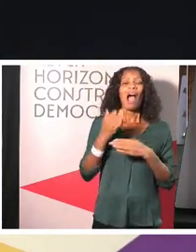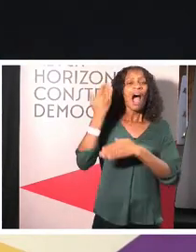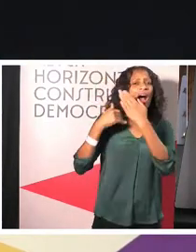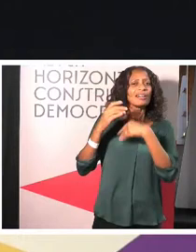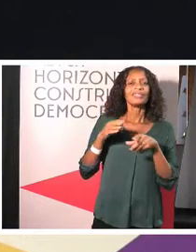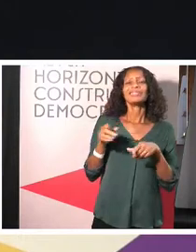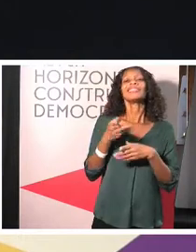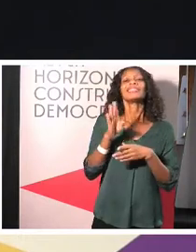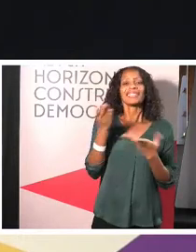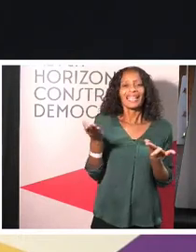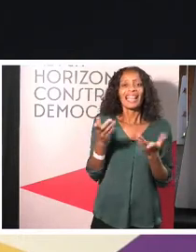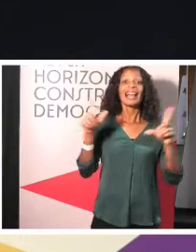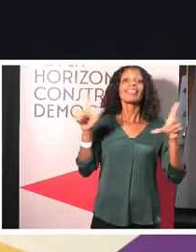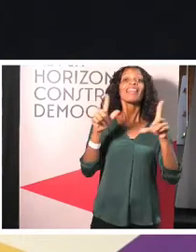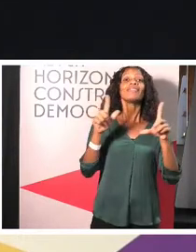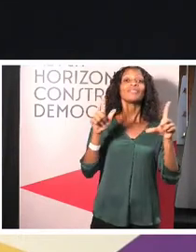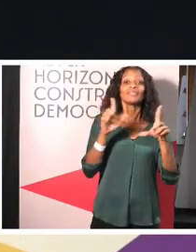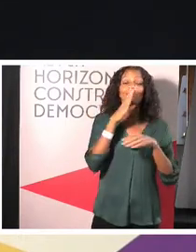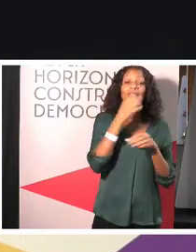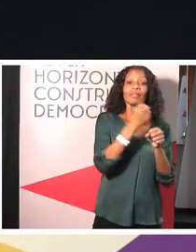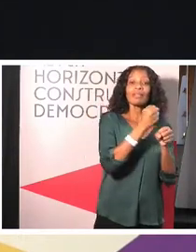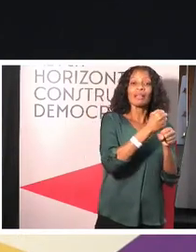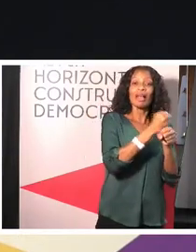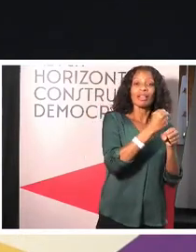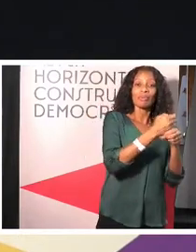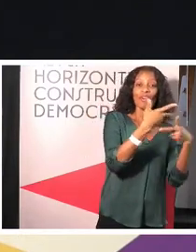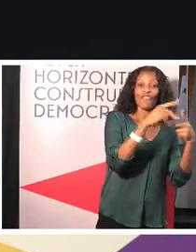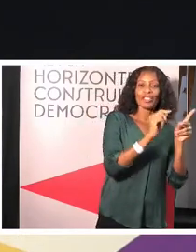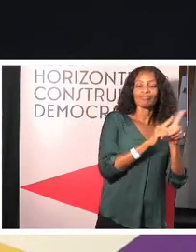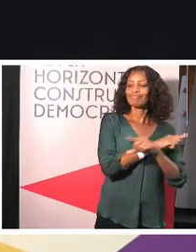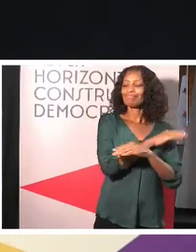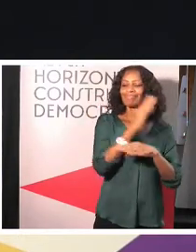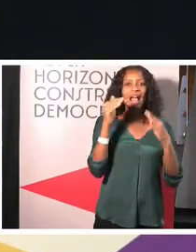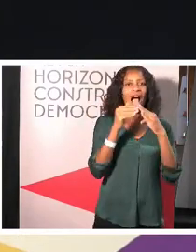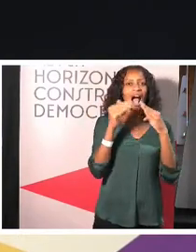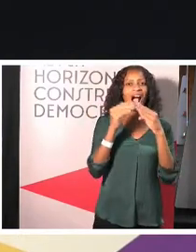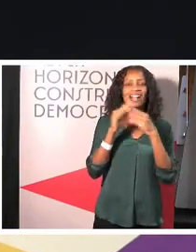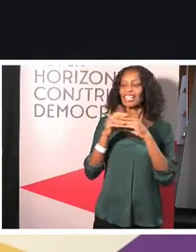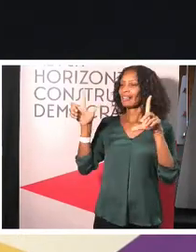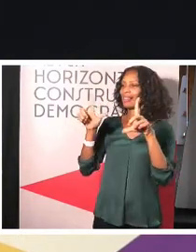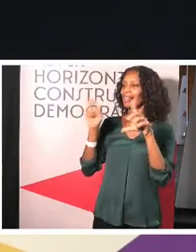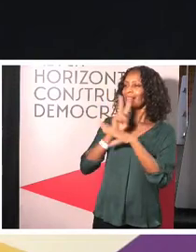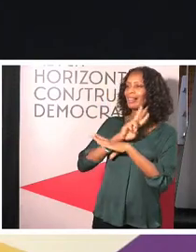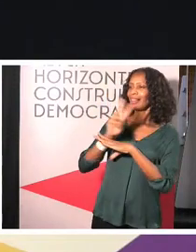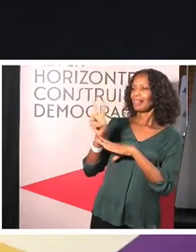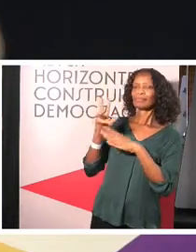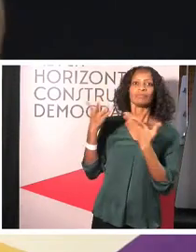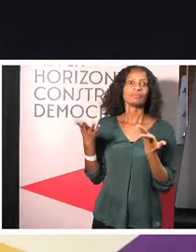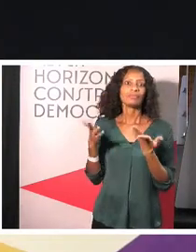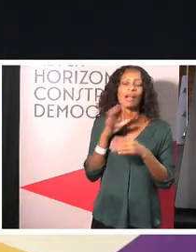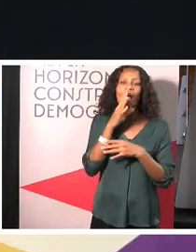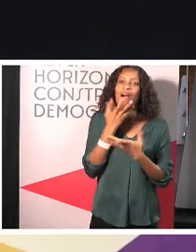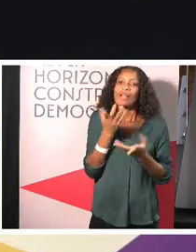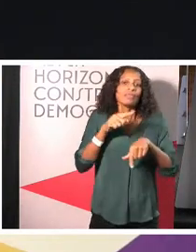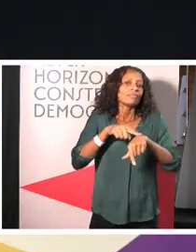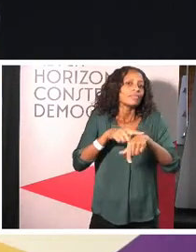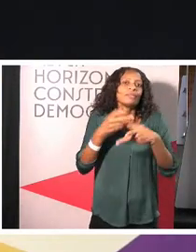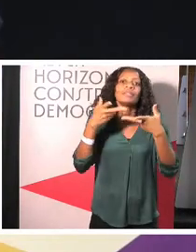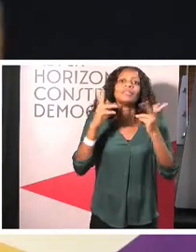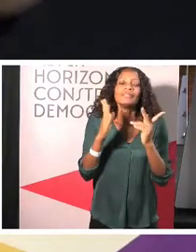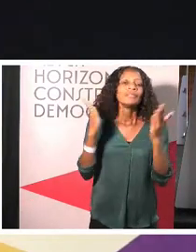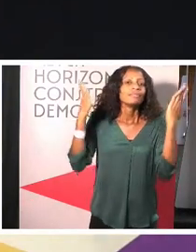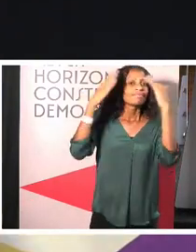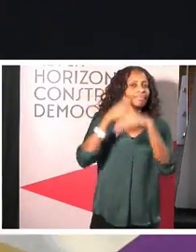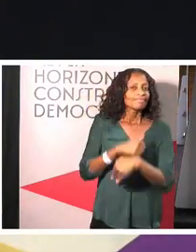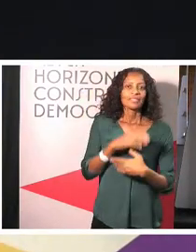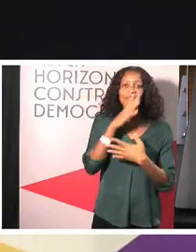reino de la libertad, pero entender la libertad como un servicio. Es decir, solo tenemos tiempo libre, solo podemos estar